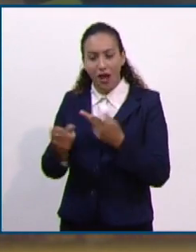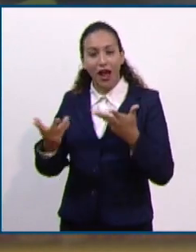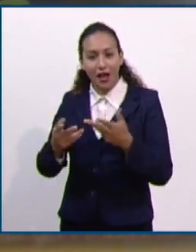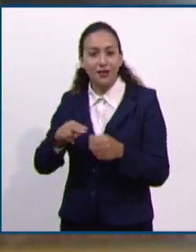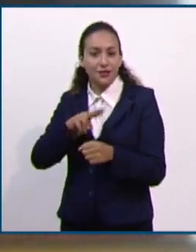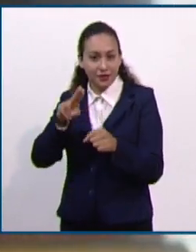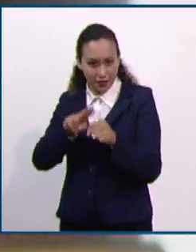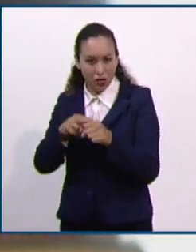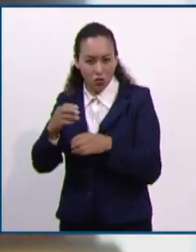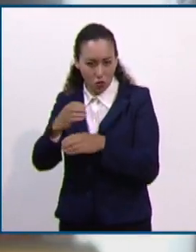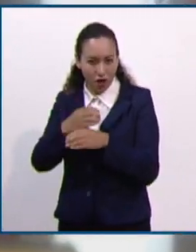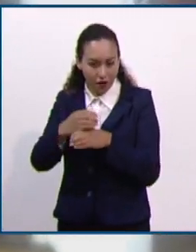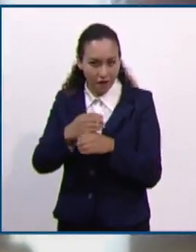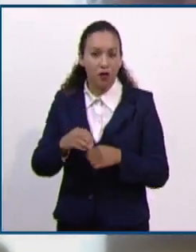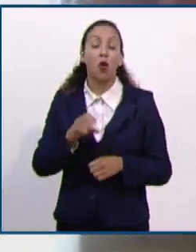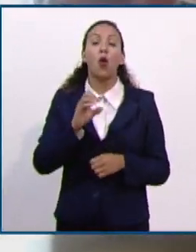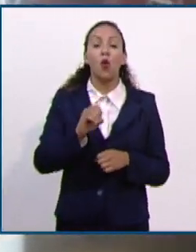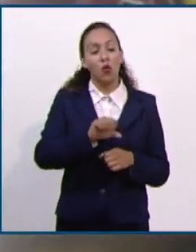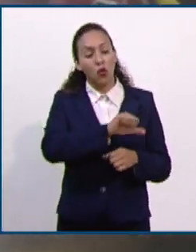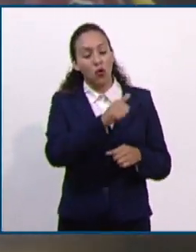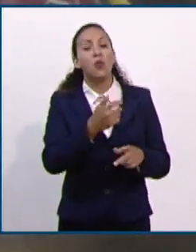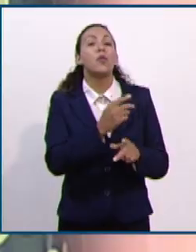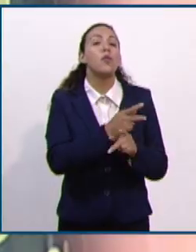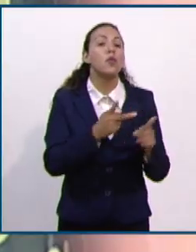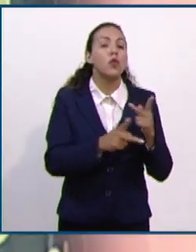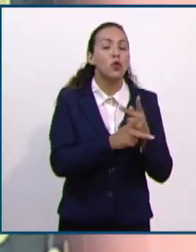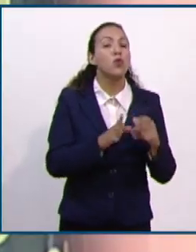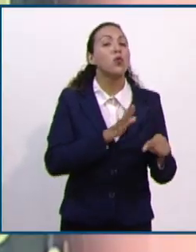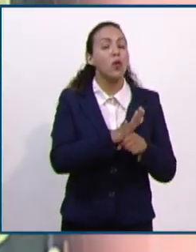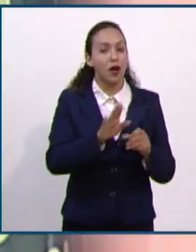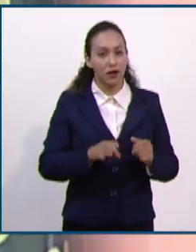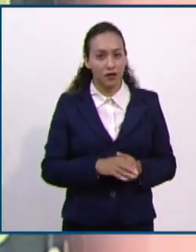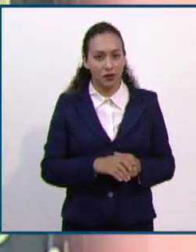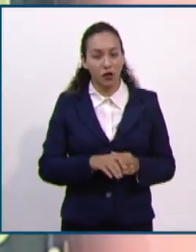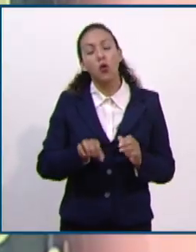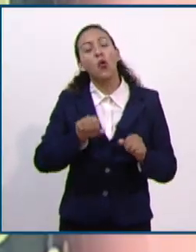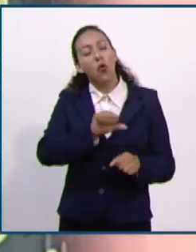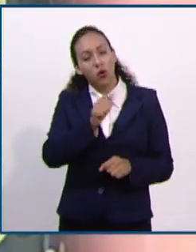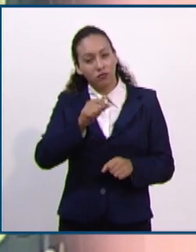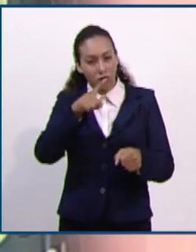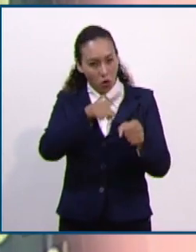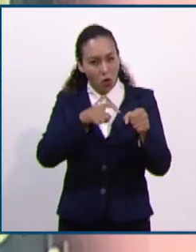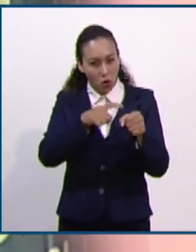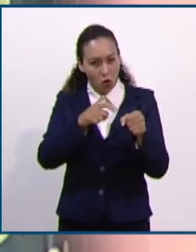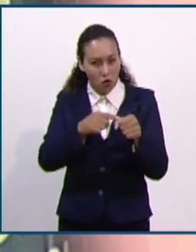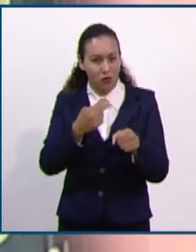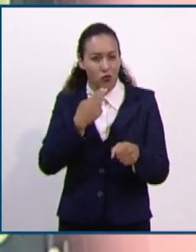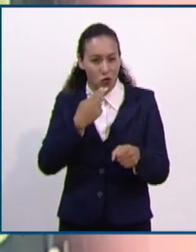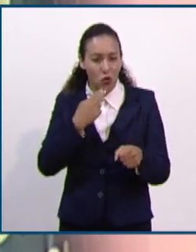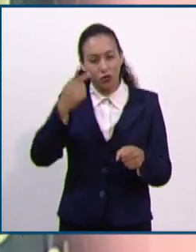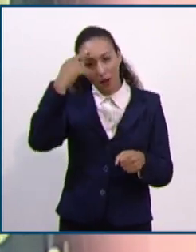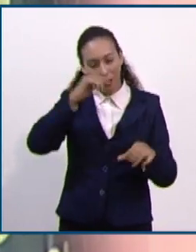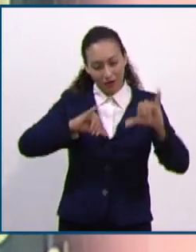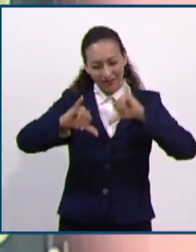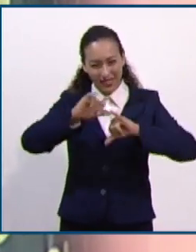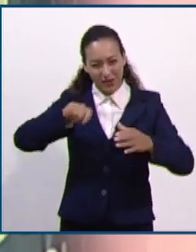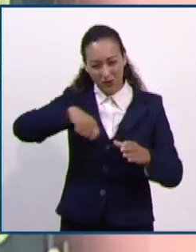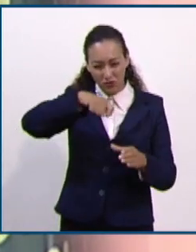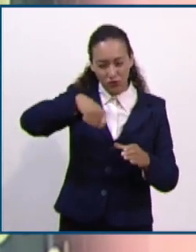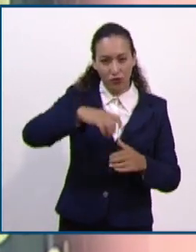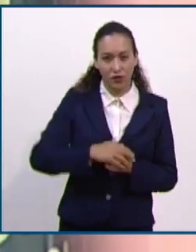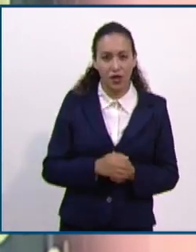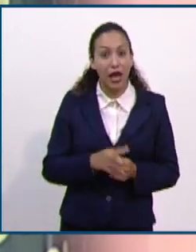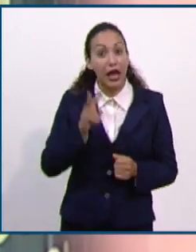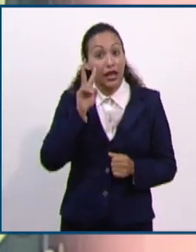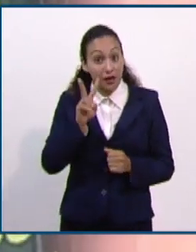natural. En el mismo caso de los productos que usan edulcorantes. Además, deberá determinar si dicha regulación